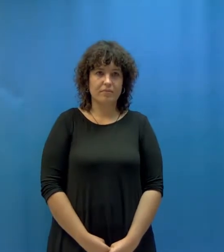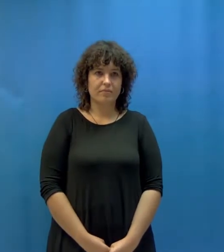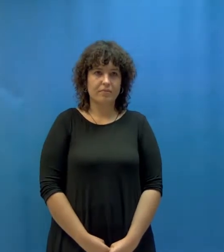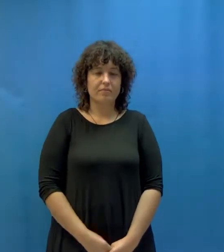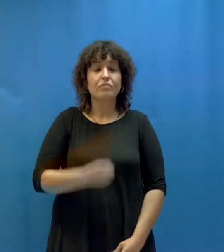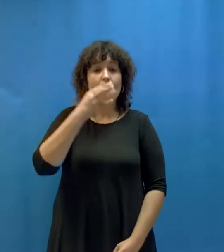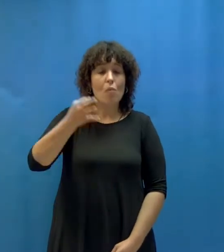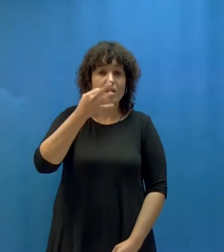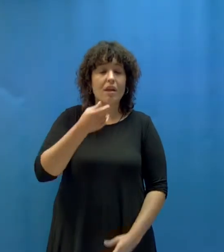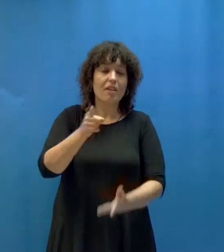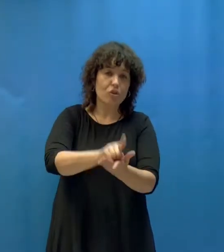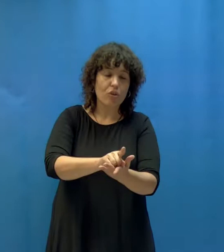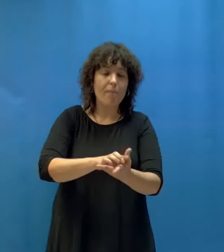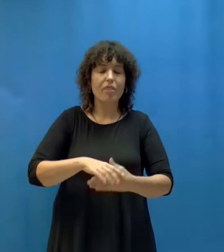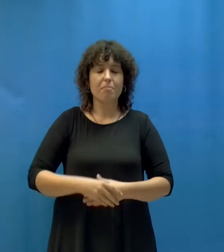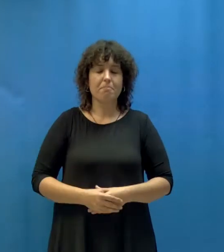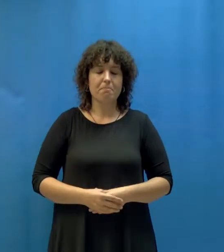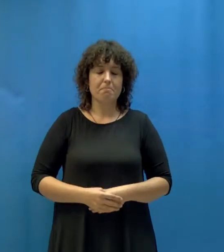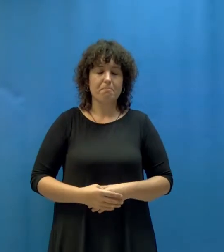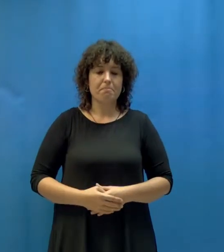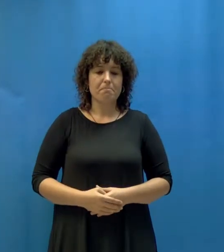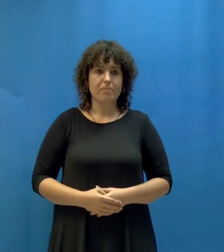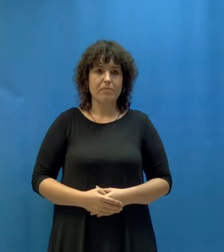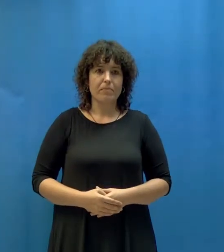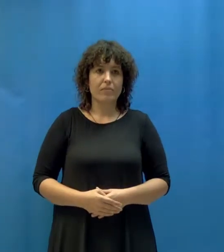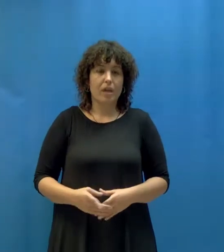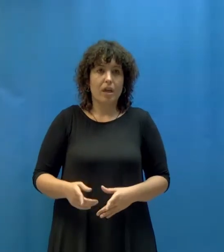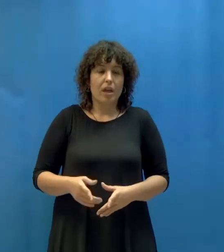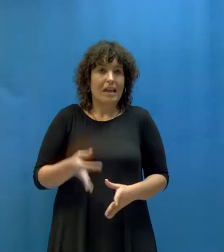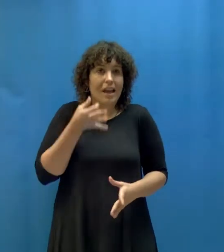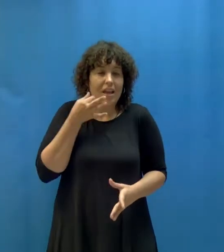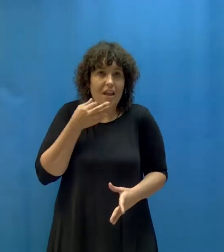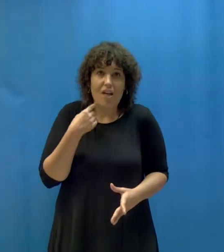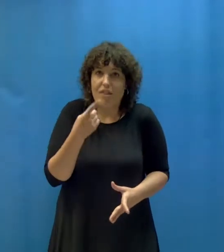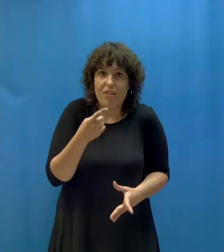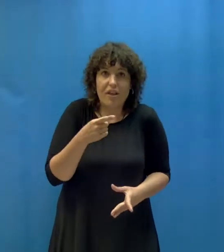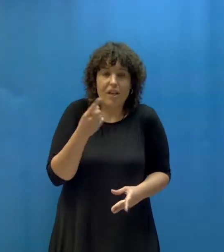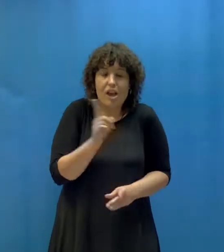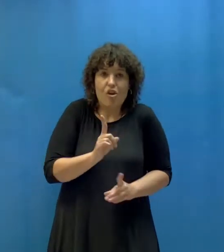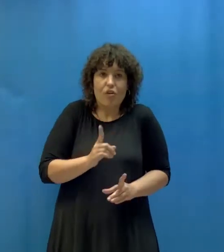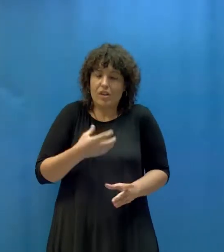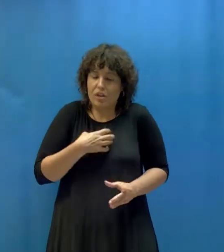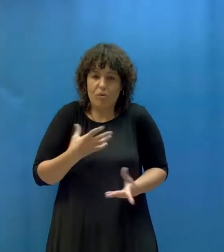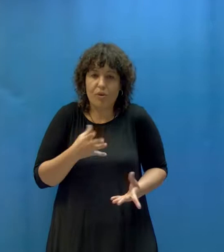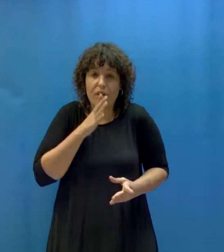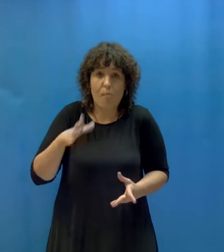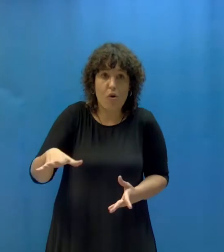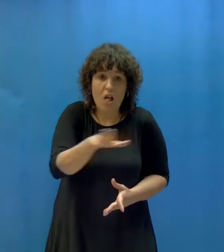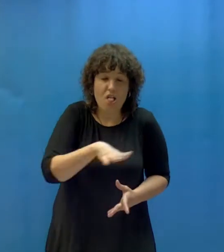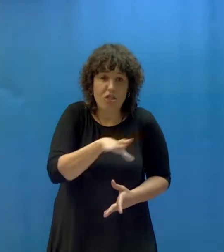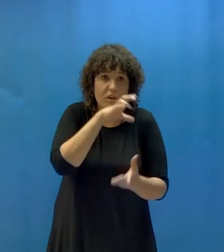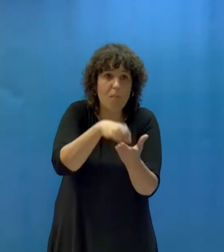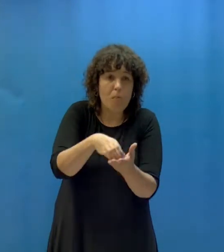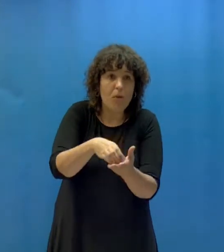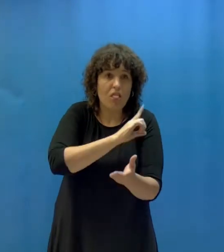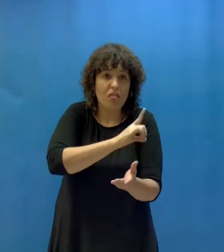Muy buenas tardes de nuevo. No podemos negar una realidad, y es que el Polideportivo Castalia, después de casi 60 años, está en